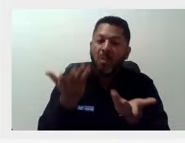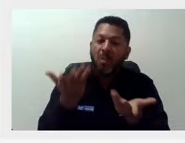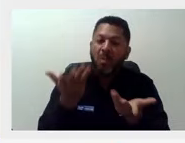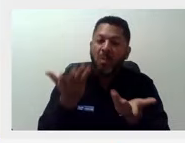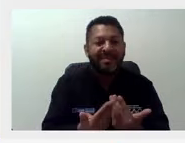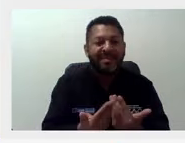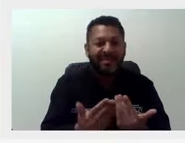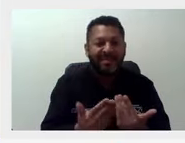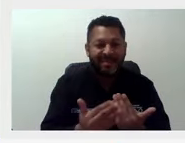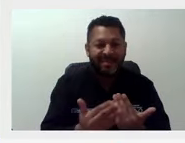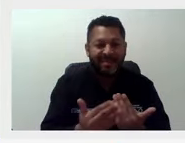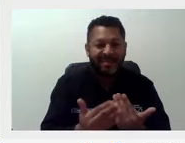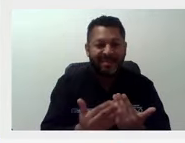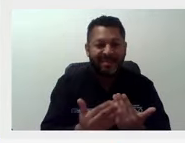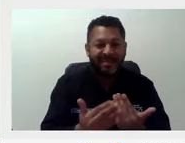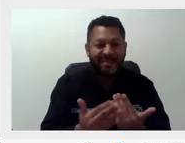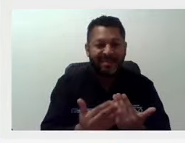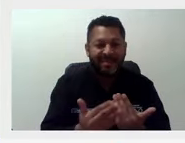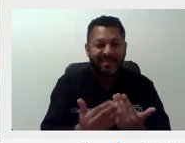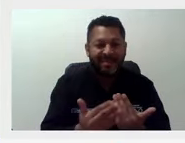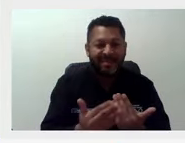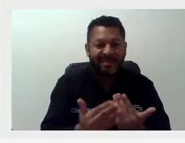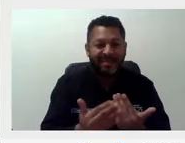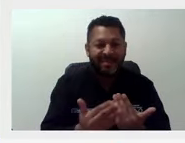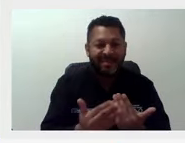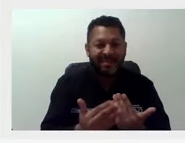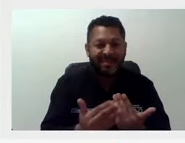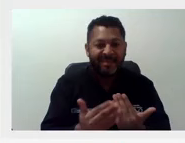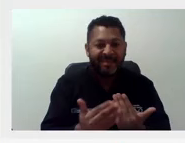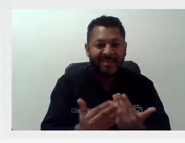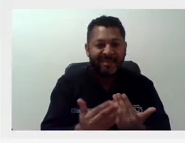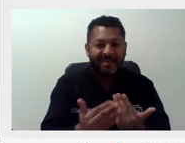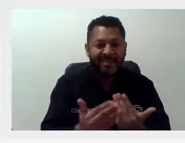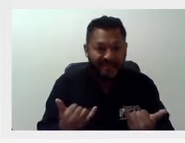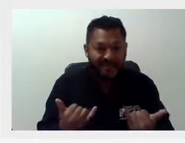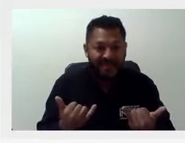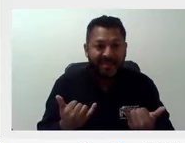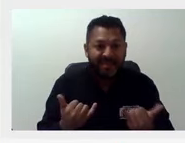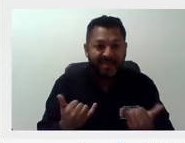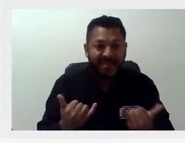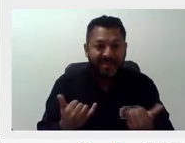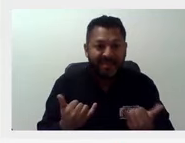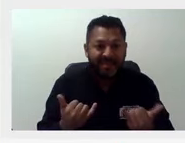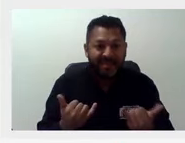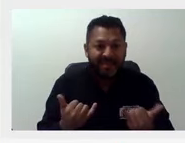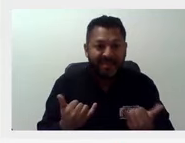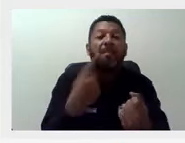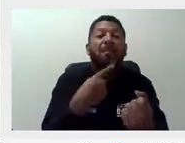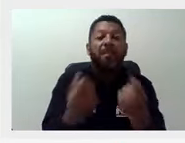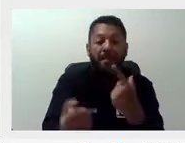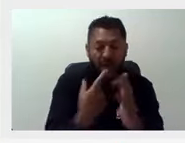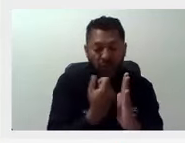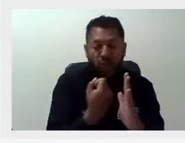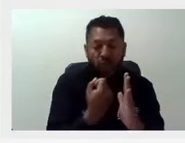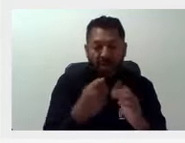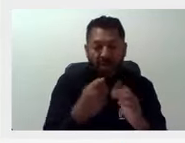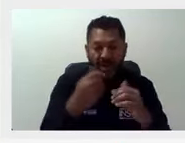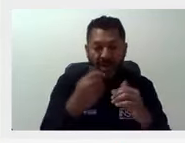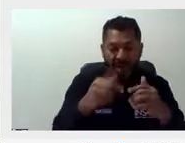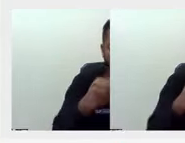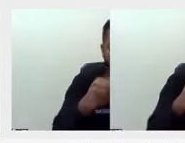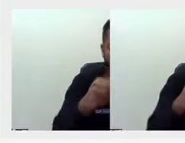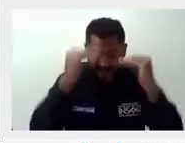Bueno, entonces iniciamos con este espacio. Ustedes pueden hacernos preguntas abajo de este video. Vamos a estar